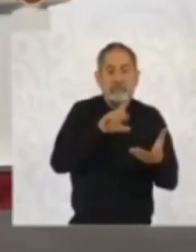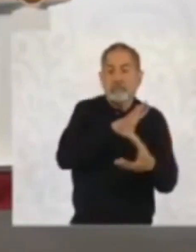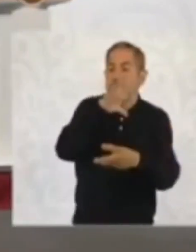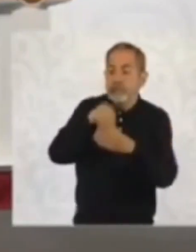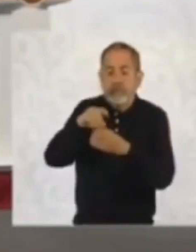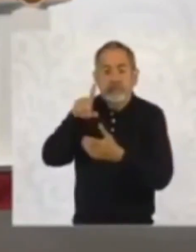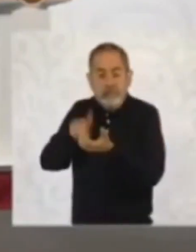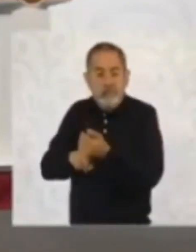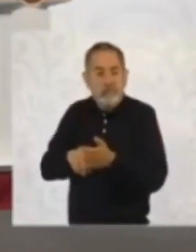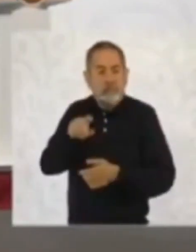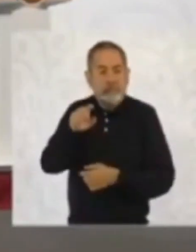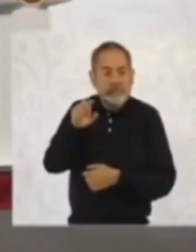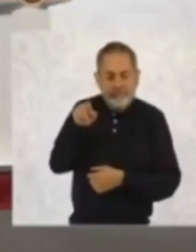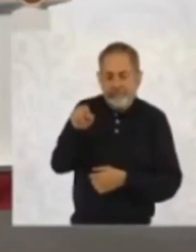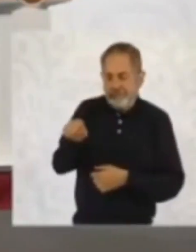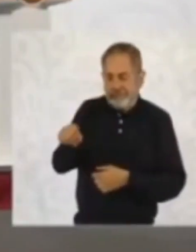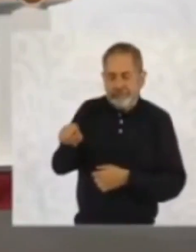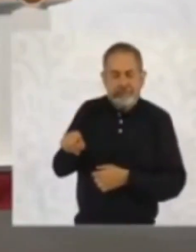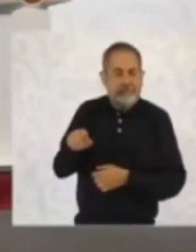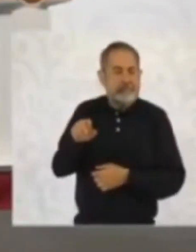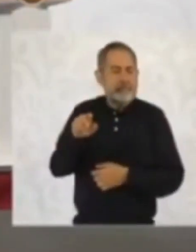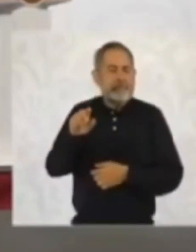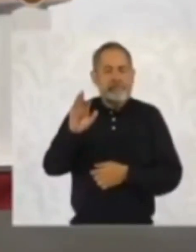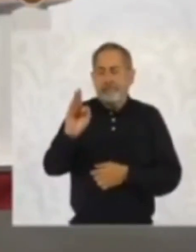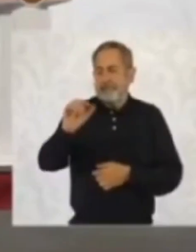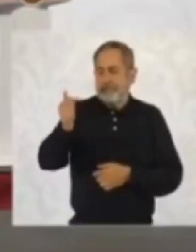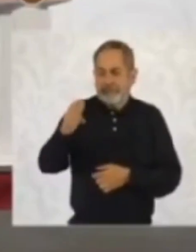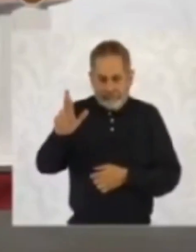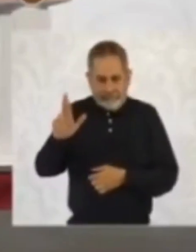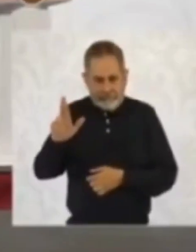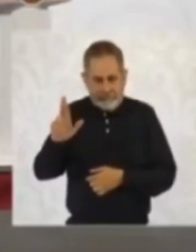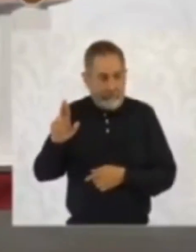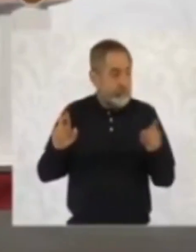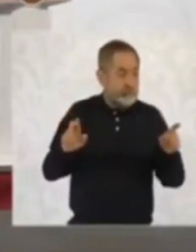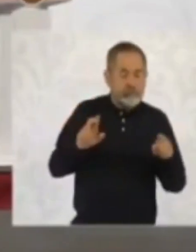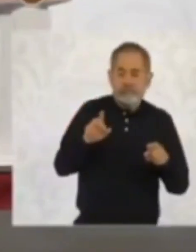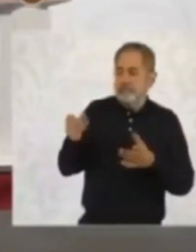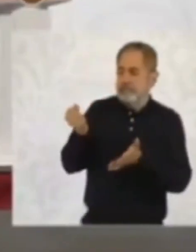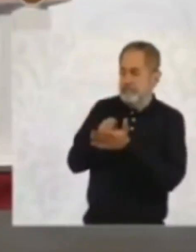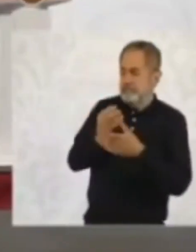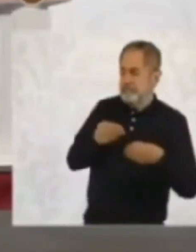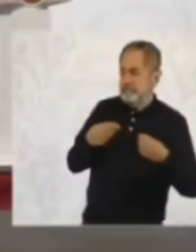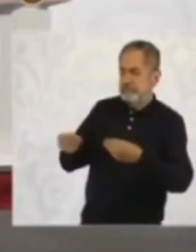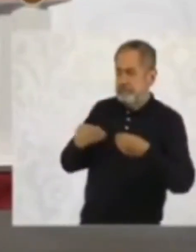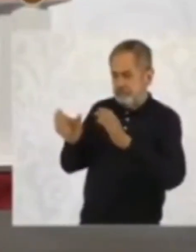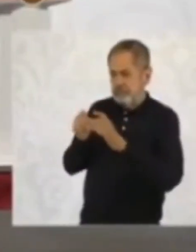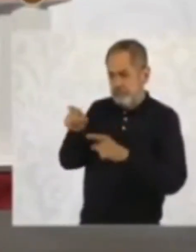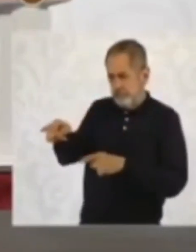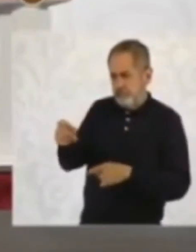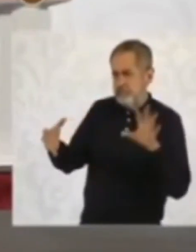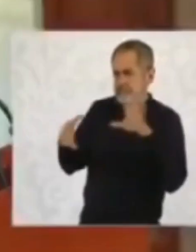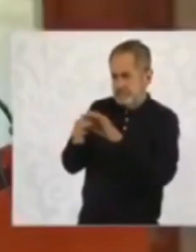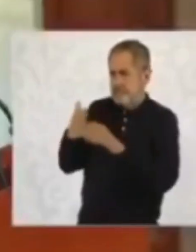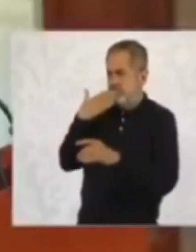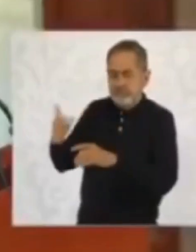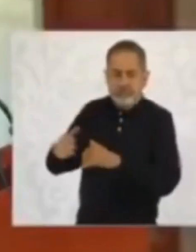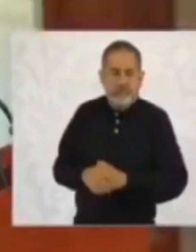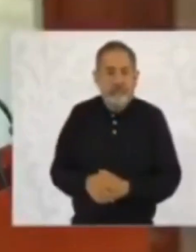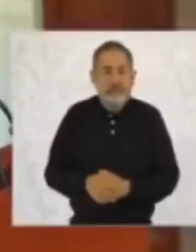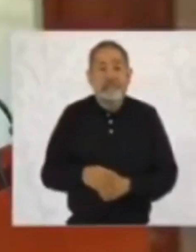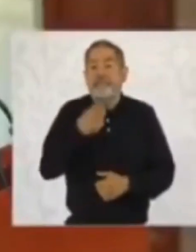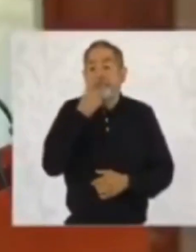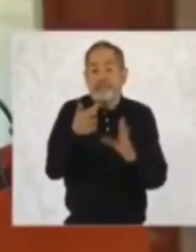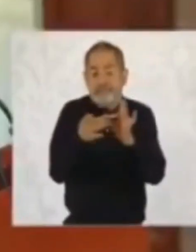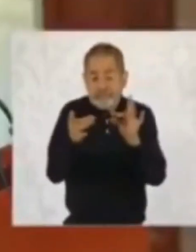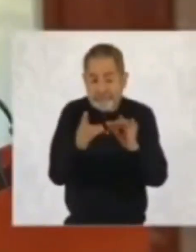de la República, la cual está certificada por estas dos agencias de los Estados Unidos. En este sentido, transcribo el